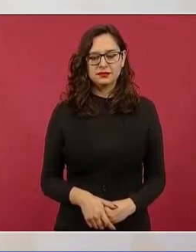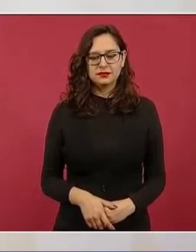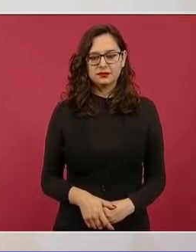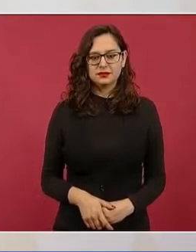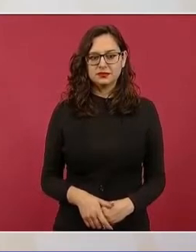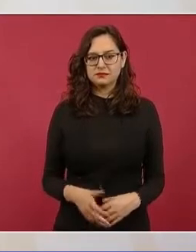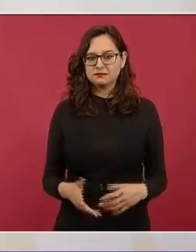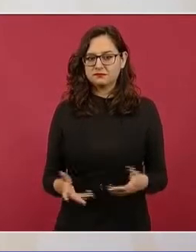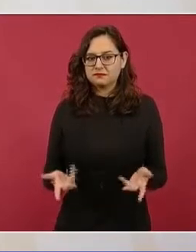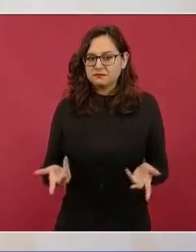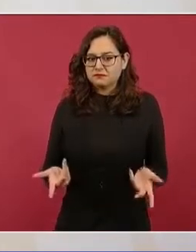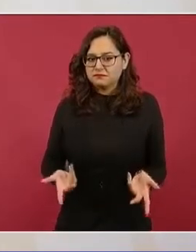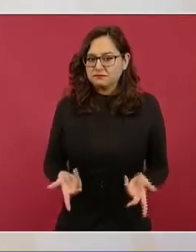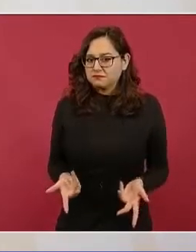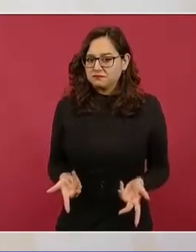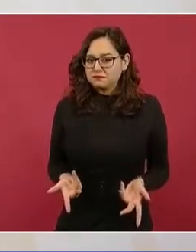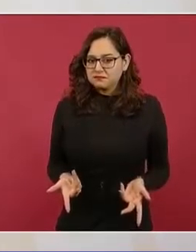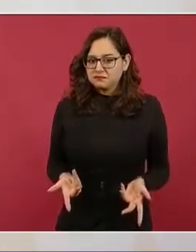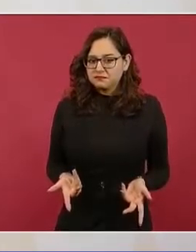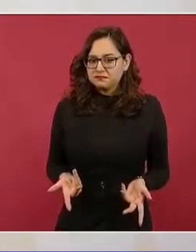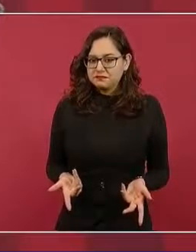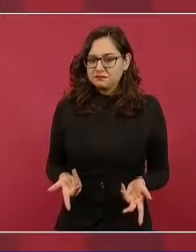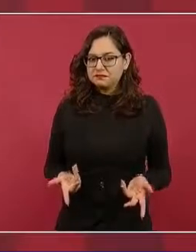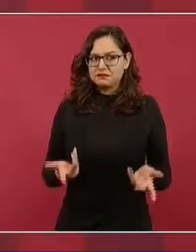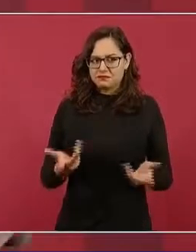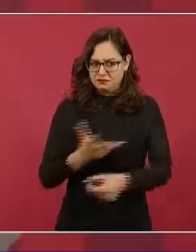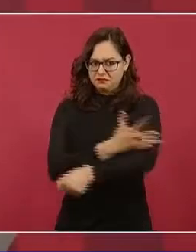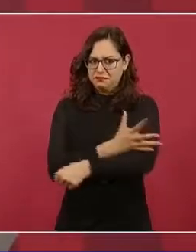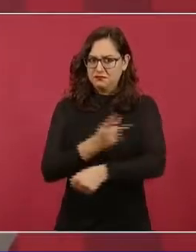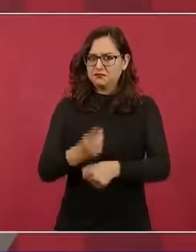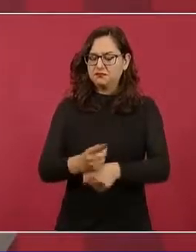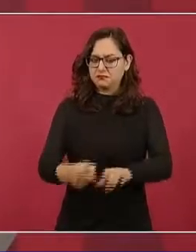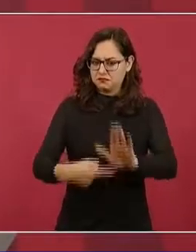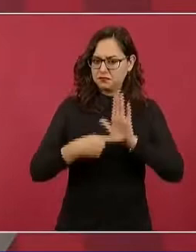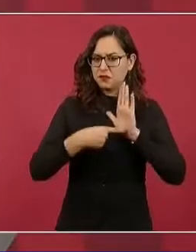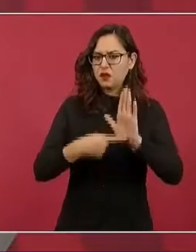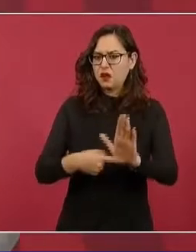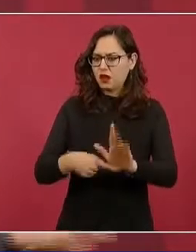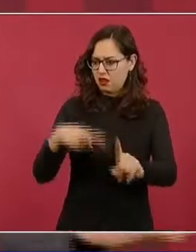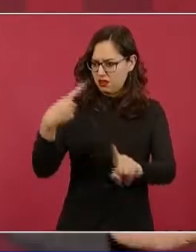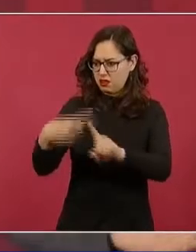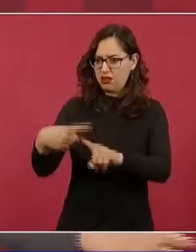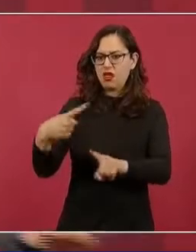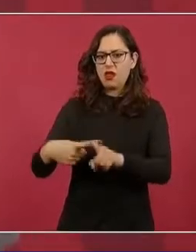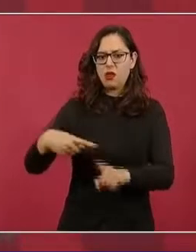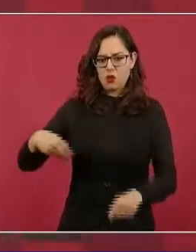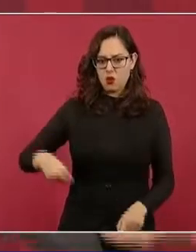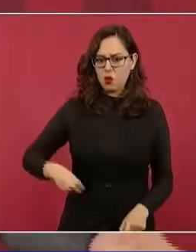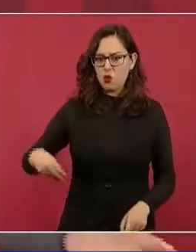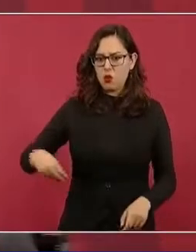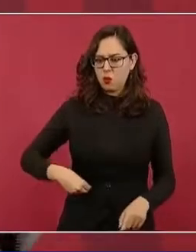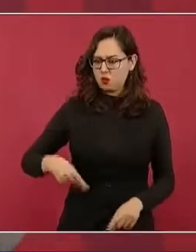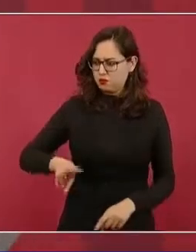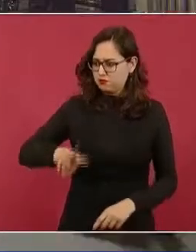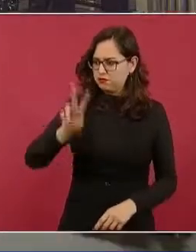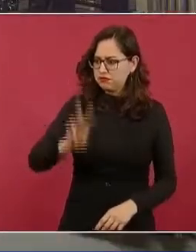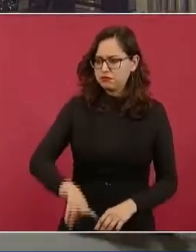¿Por qué no transparentar lo que sucedió? Decir la